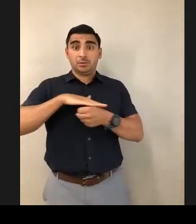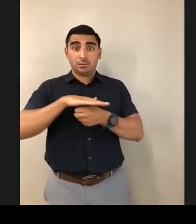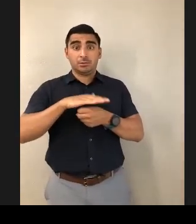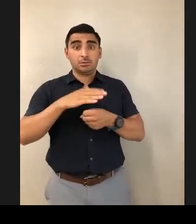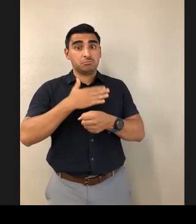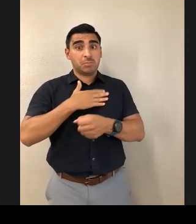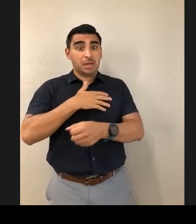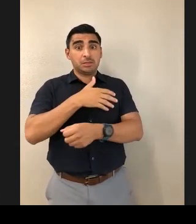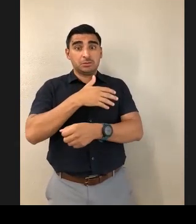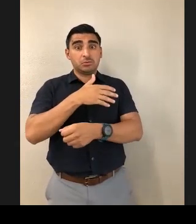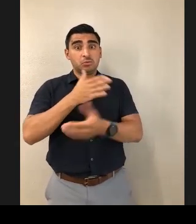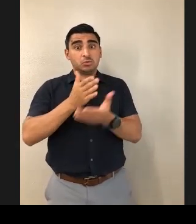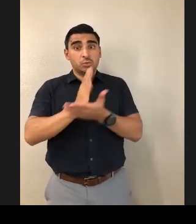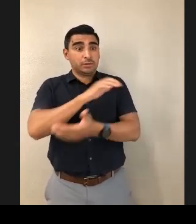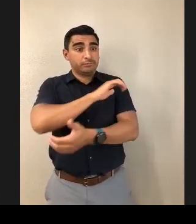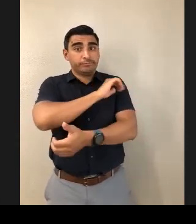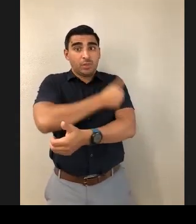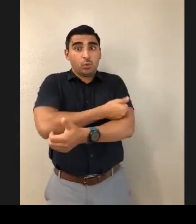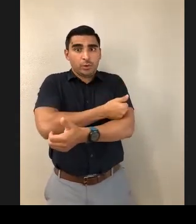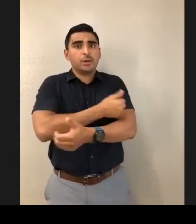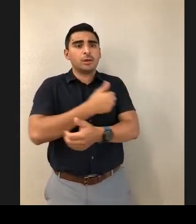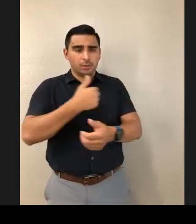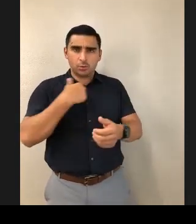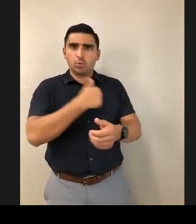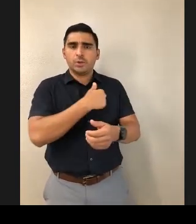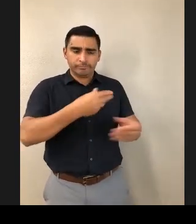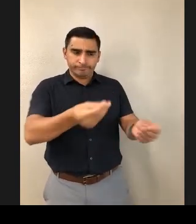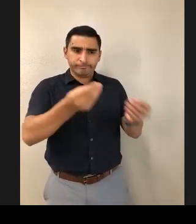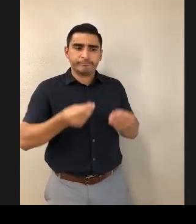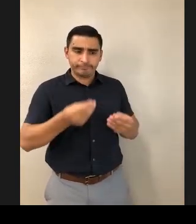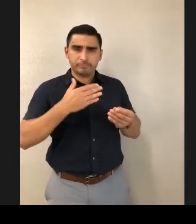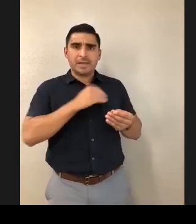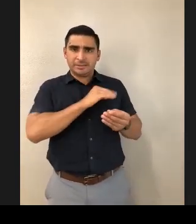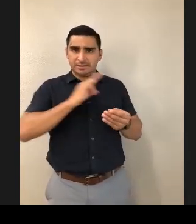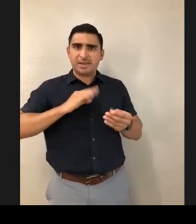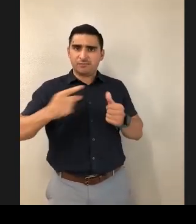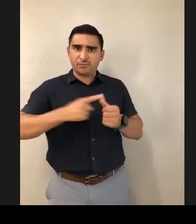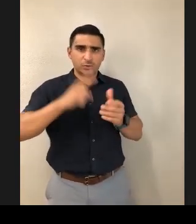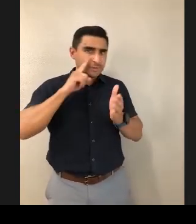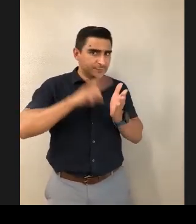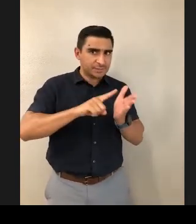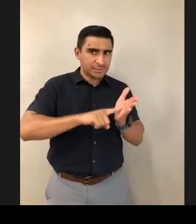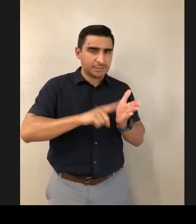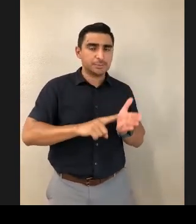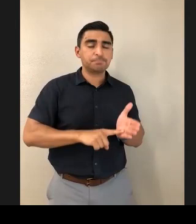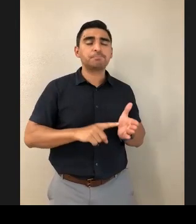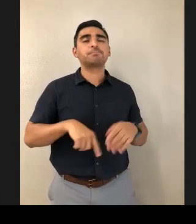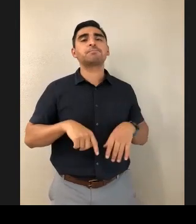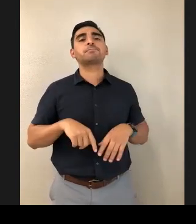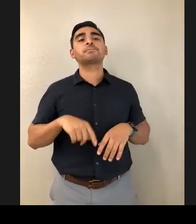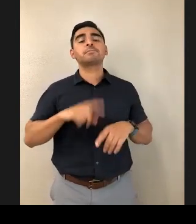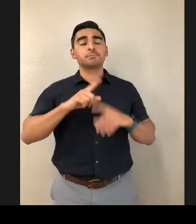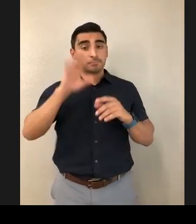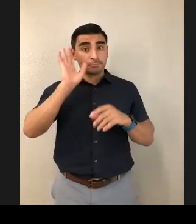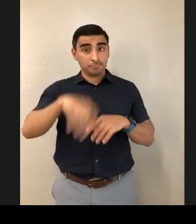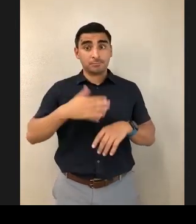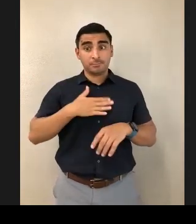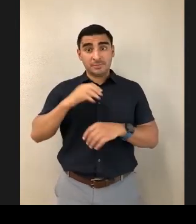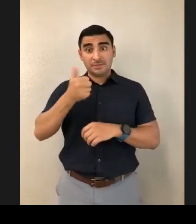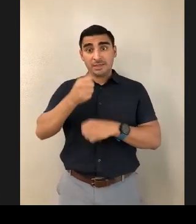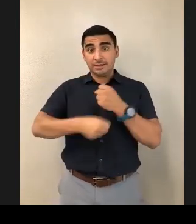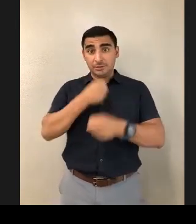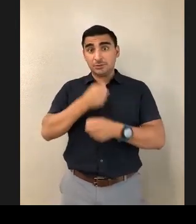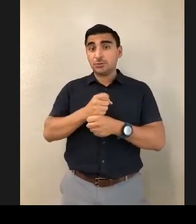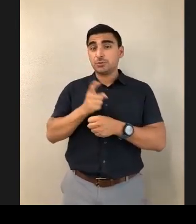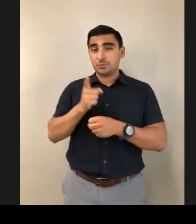nuestra jurisdicción, hacemos la investigación preliminar. Pero durante el